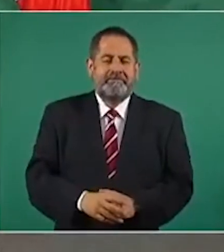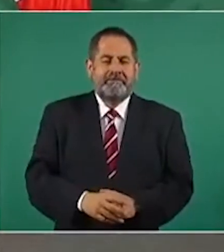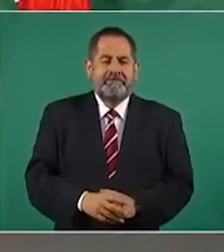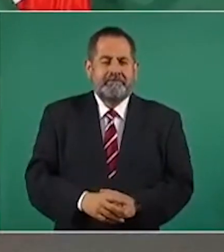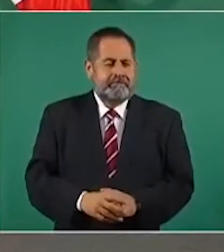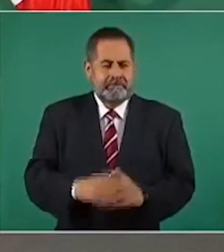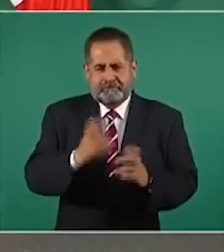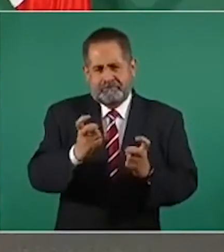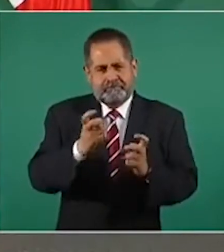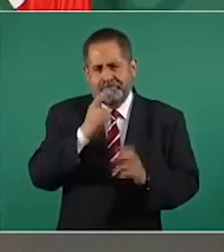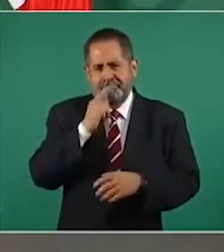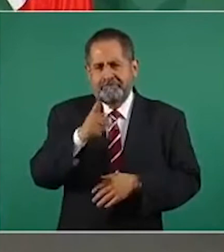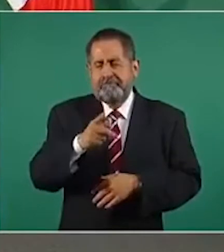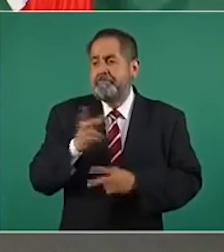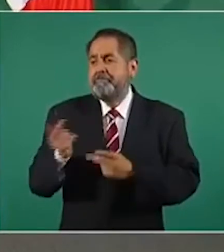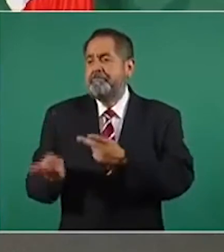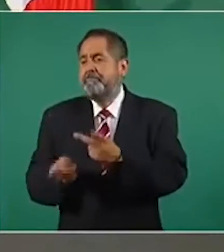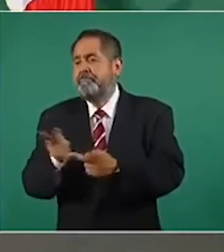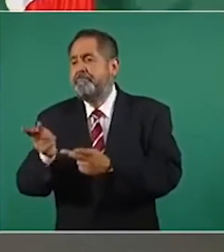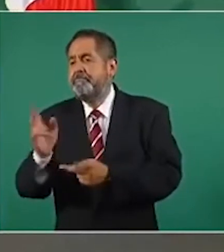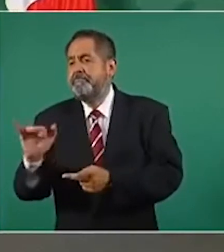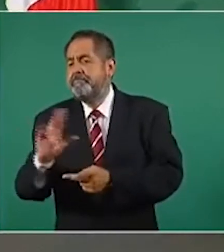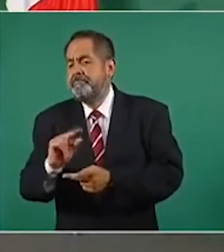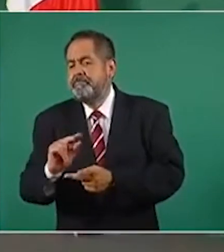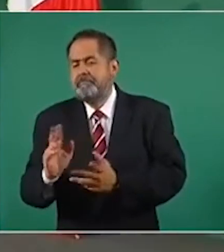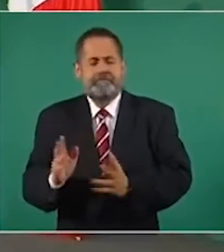Entonces, para eso es.